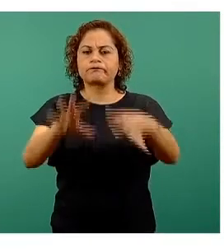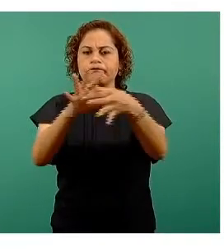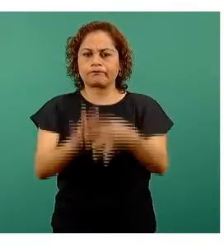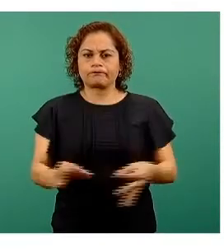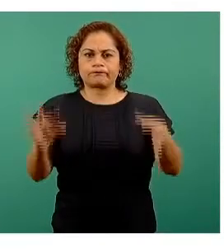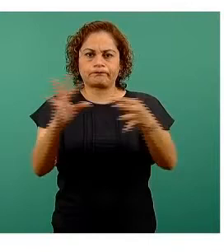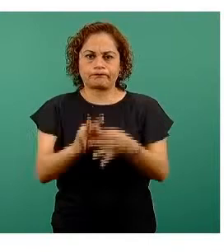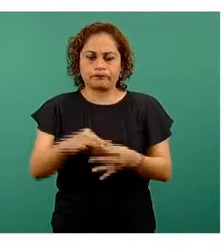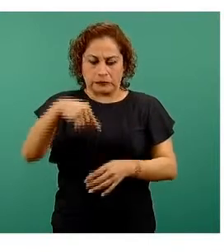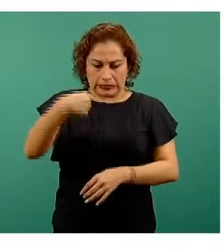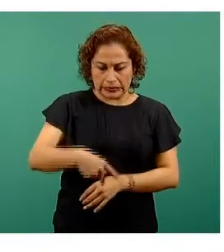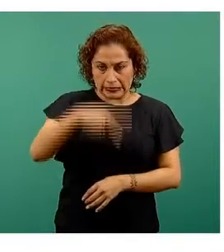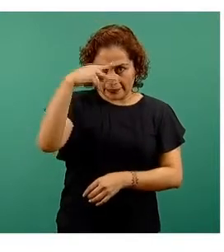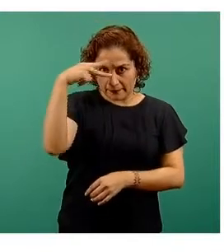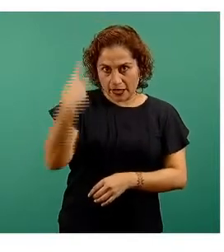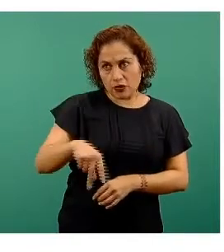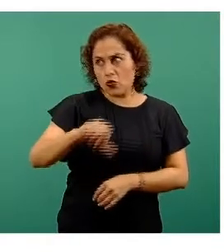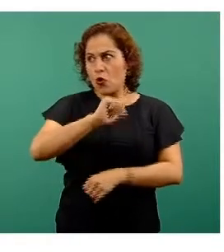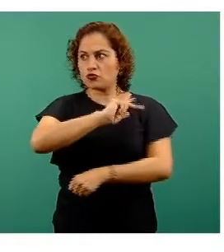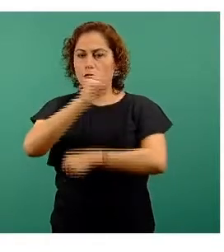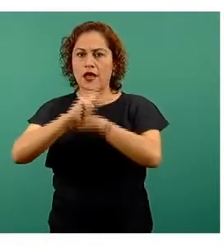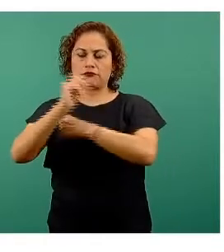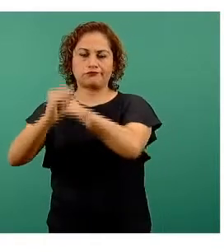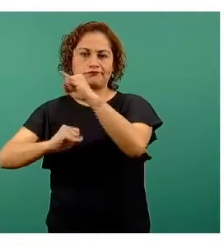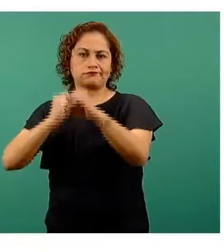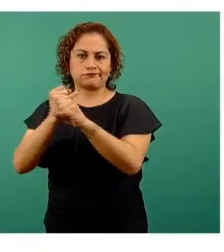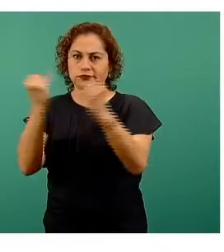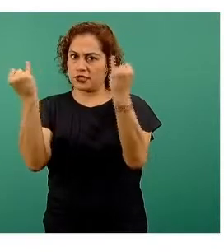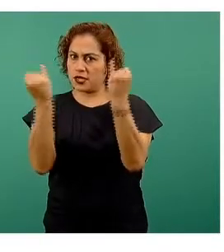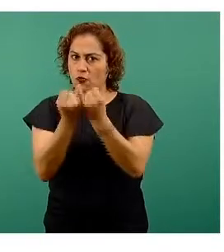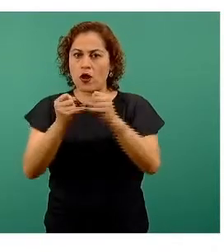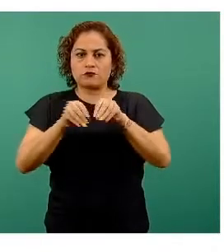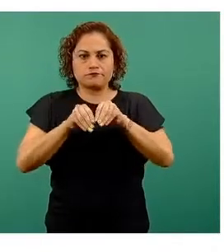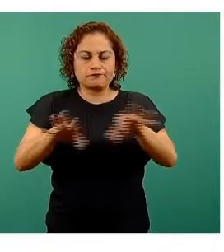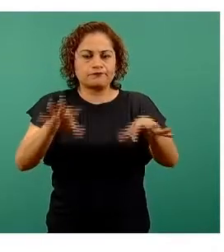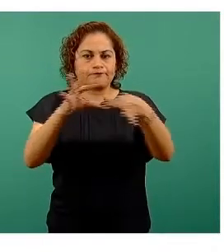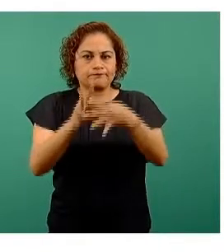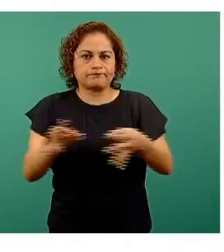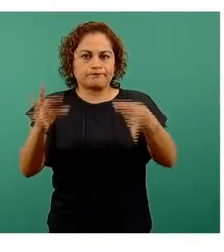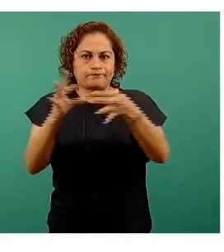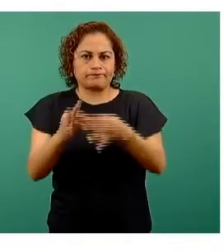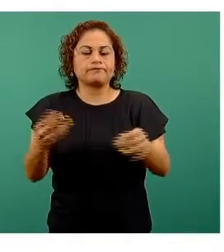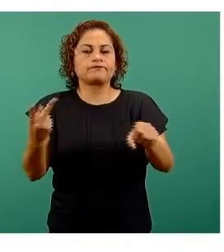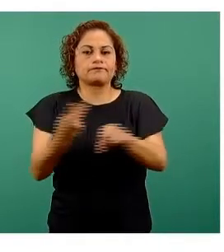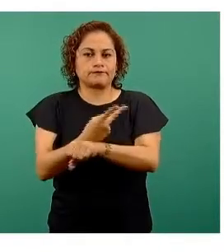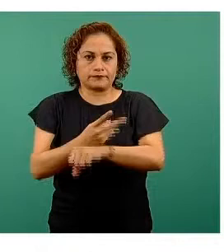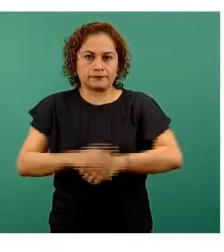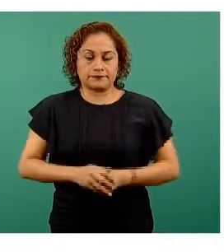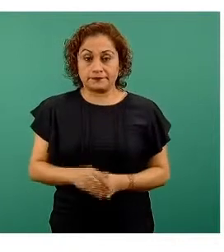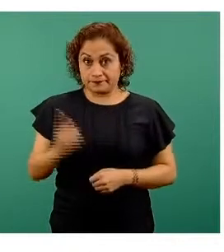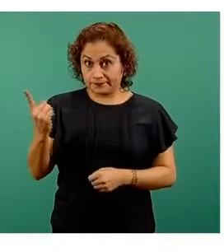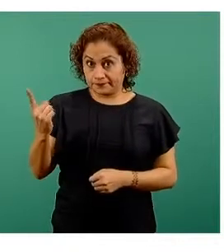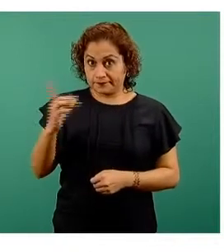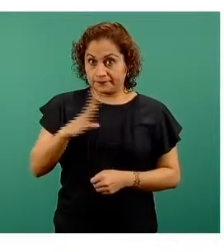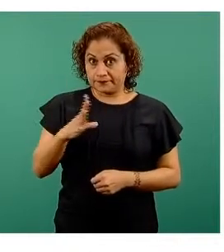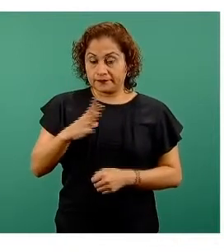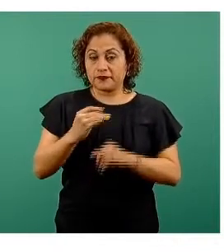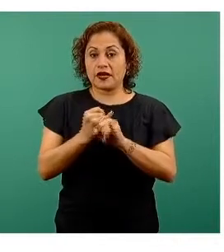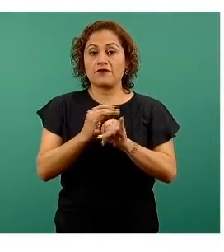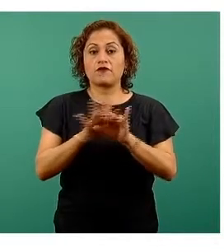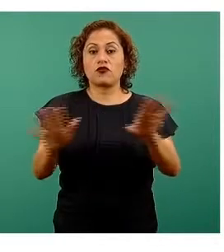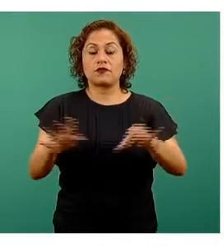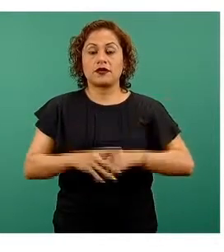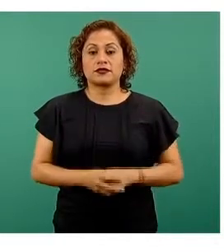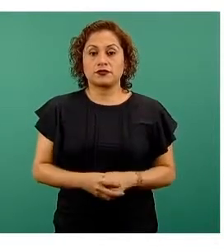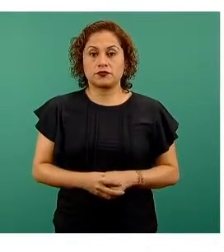solo nacionales sino internacionales, y de cómo se están presentando en todo el mundo. Y bueno, aquí tenemos también obviamente la información